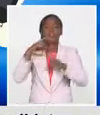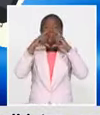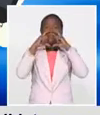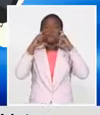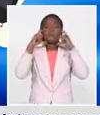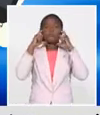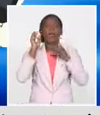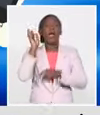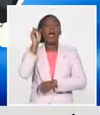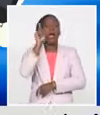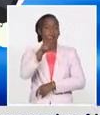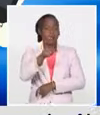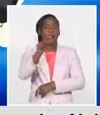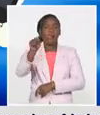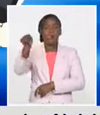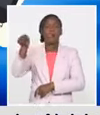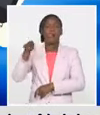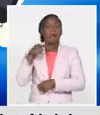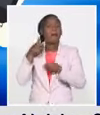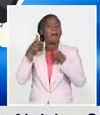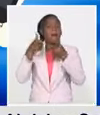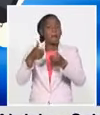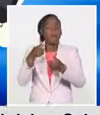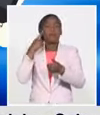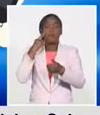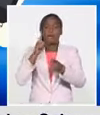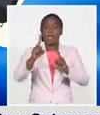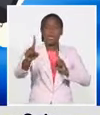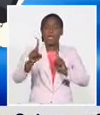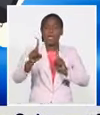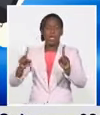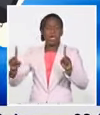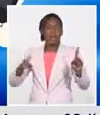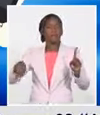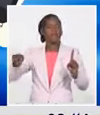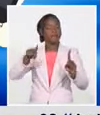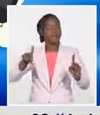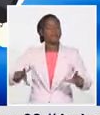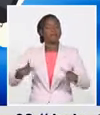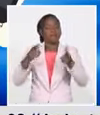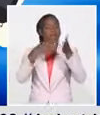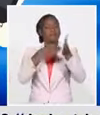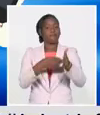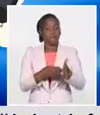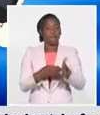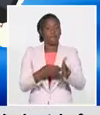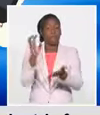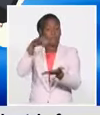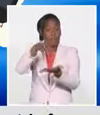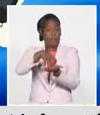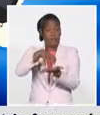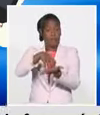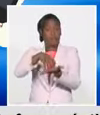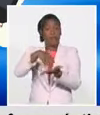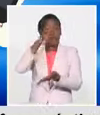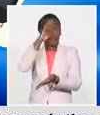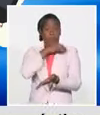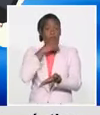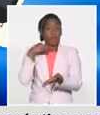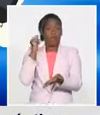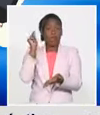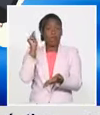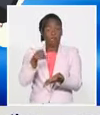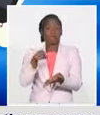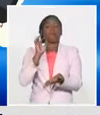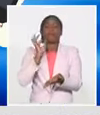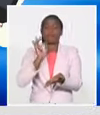se ha tratado mucho de mantener el distanciamiento en el centro médico ambulatorio donde me encuentro del Hospital